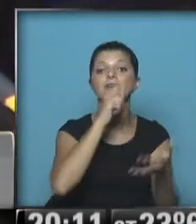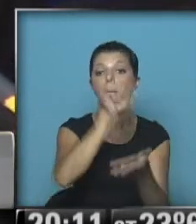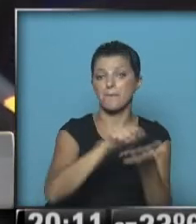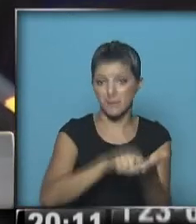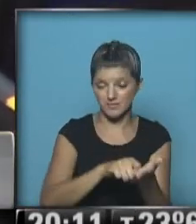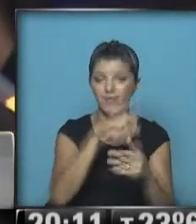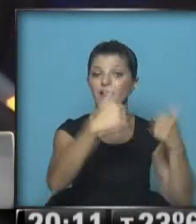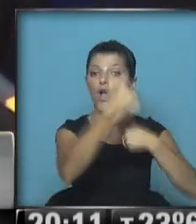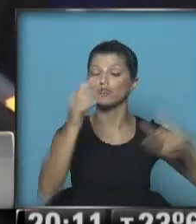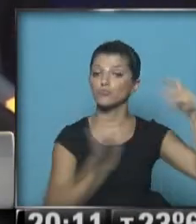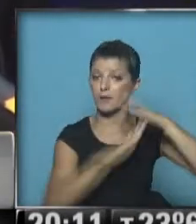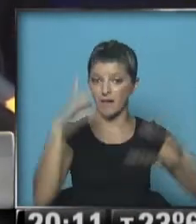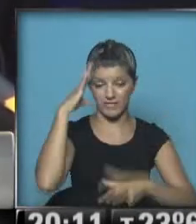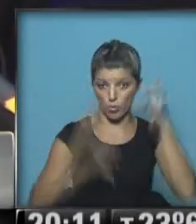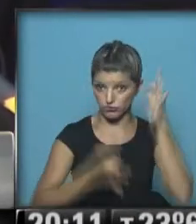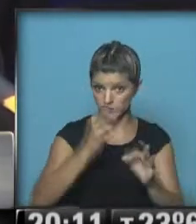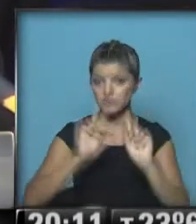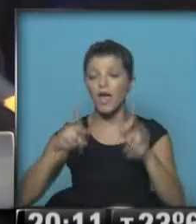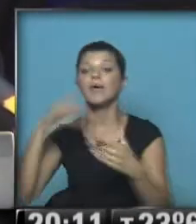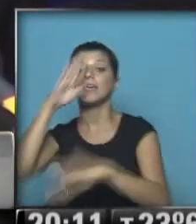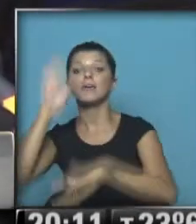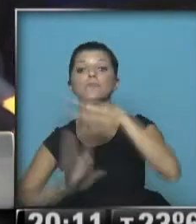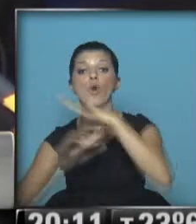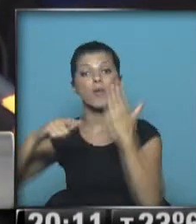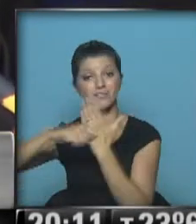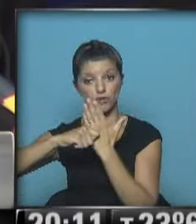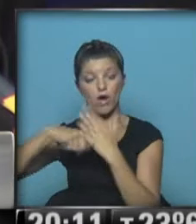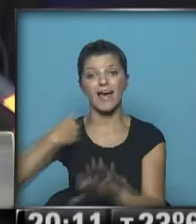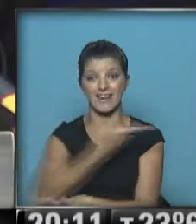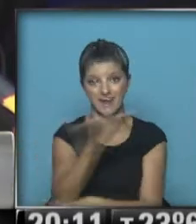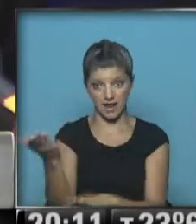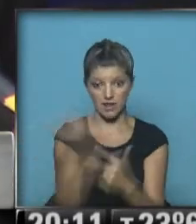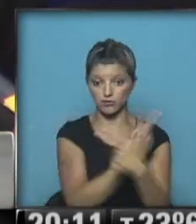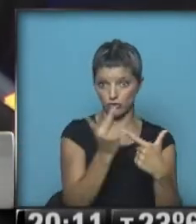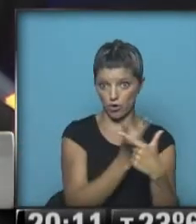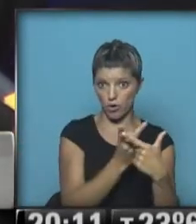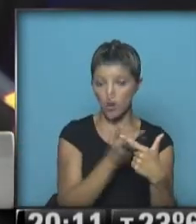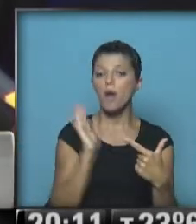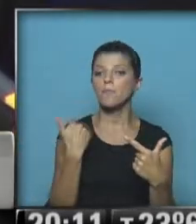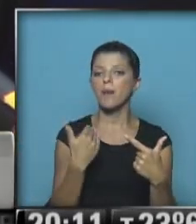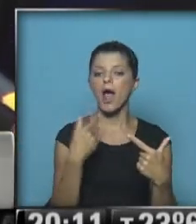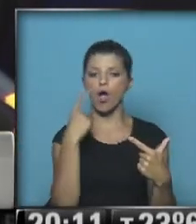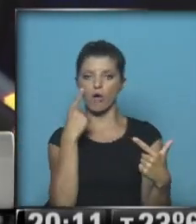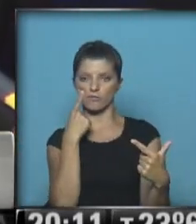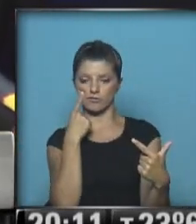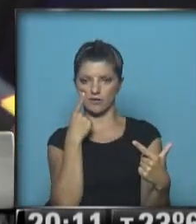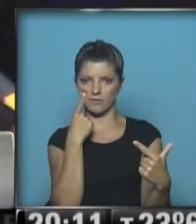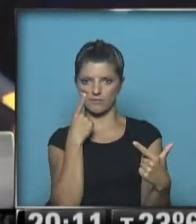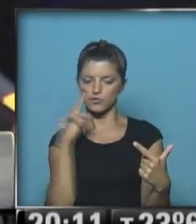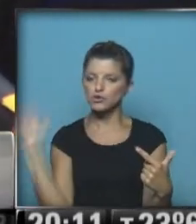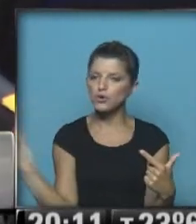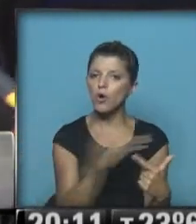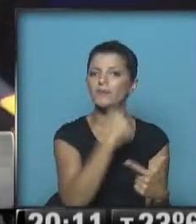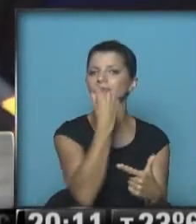aporte suprema de justicia y de la procuración general para tomar conocimiento de todas y cada